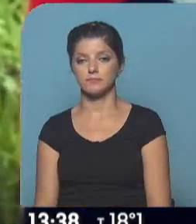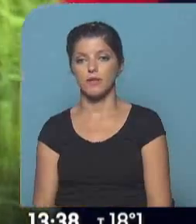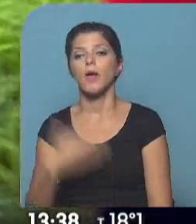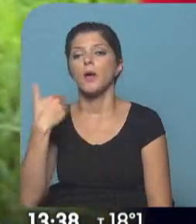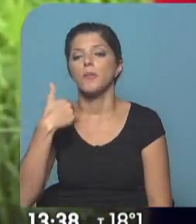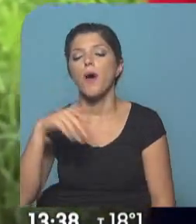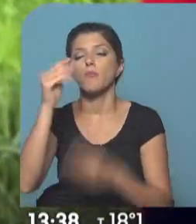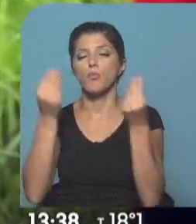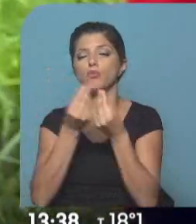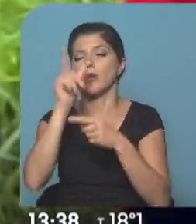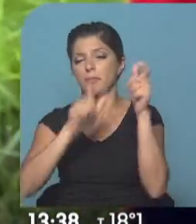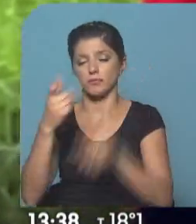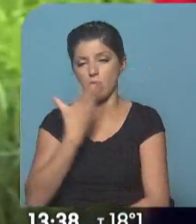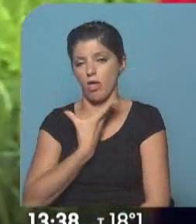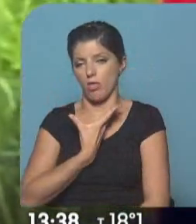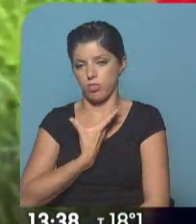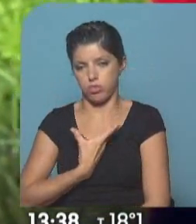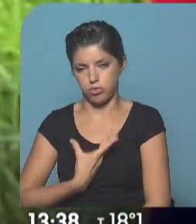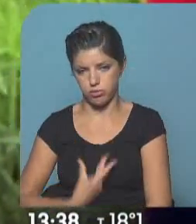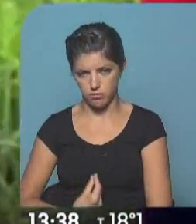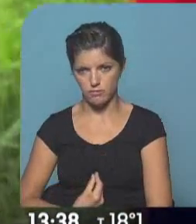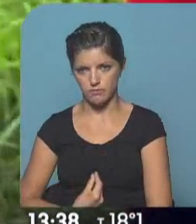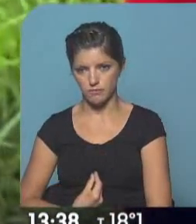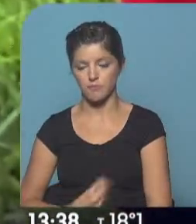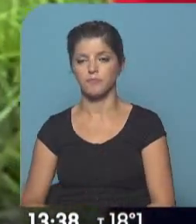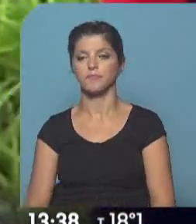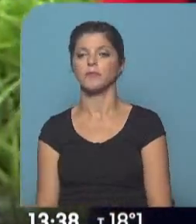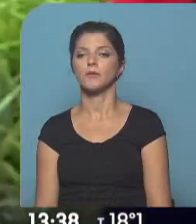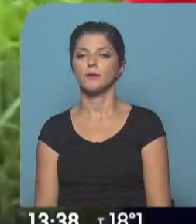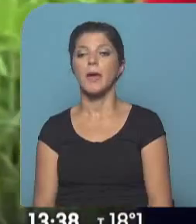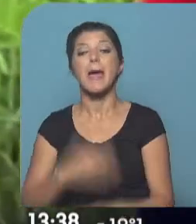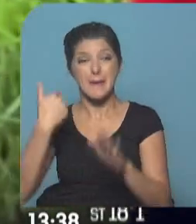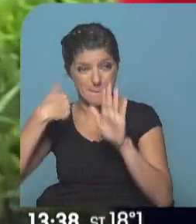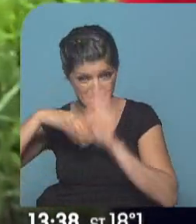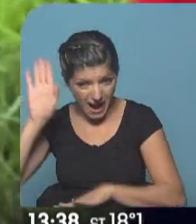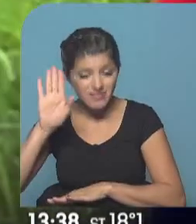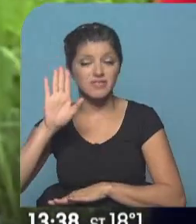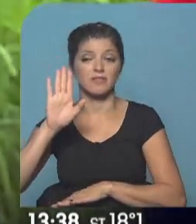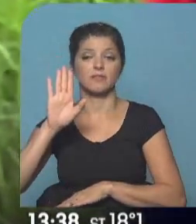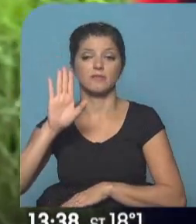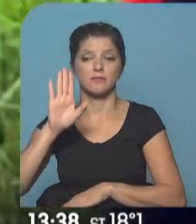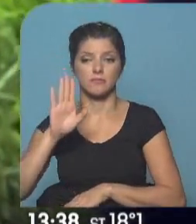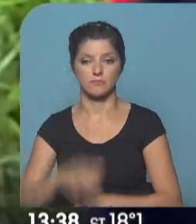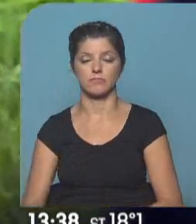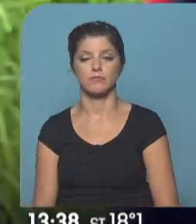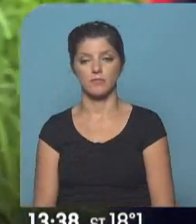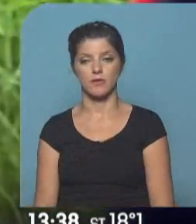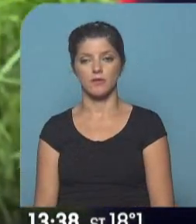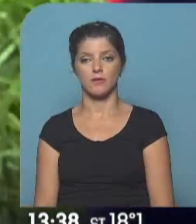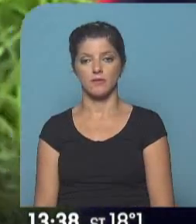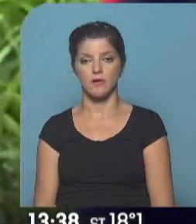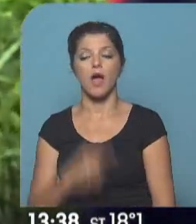alivios humanitarios a la población colombiana, en particular a la población